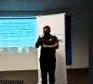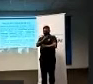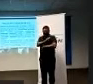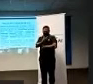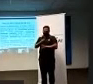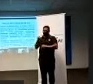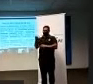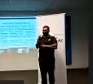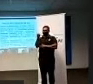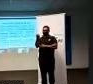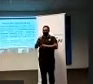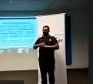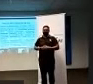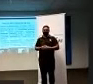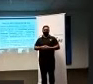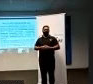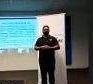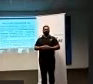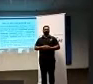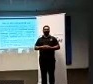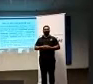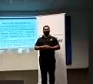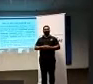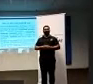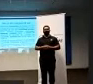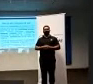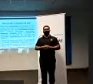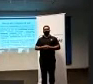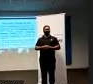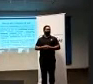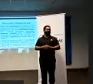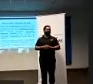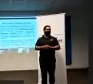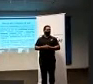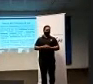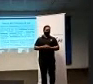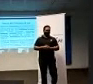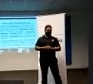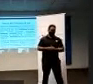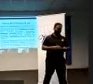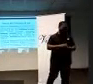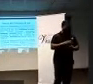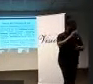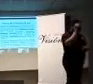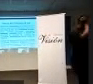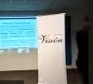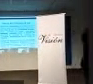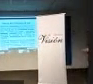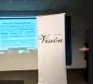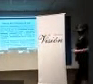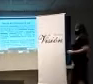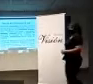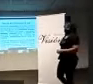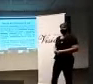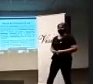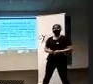En cuanto a las personas con comorbilidades, los hallazgos clínicos de la vacuna demostraron similar eficacia en personas con enfermedades de base,